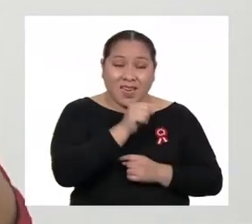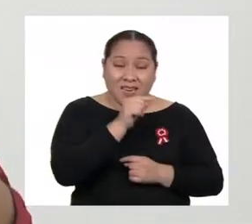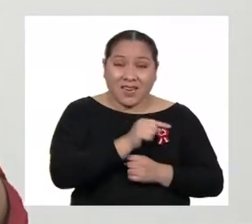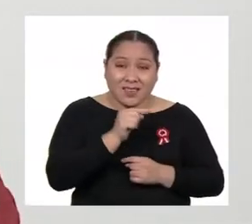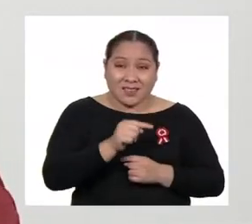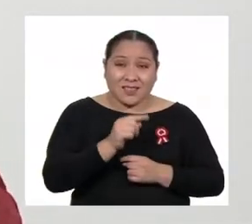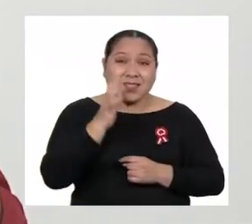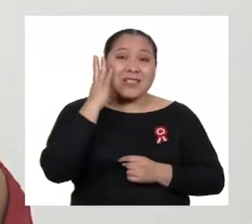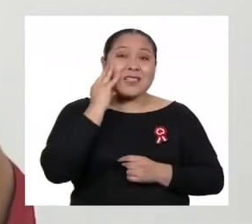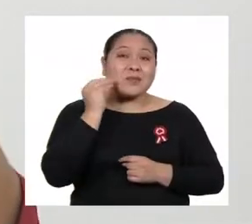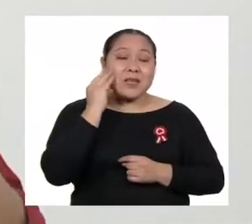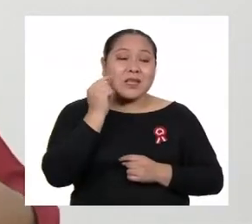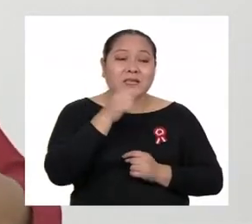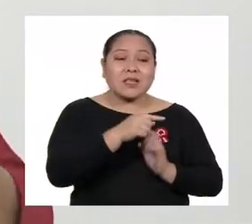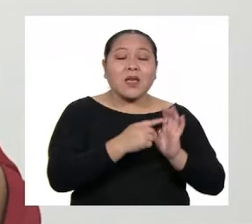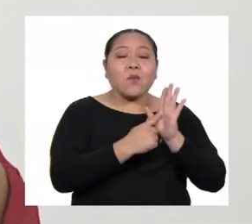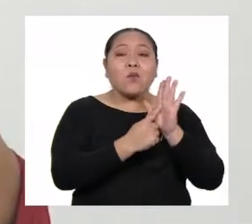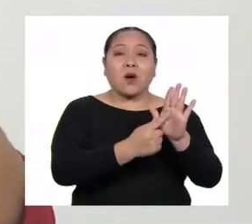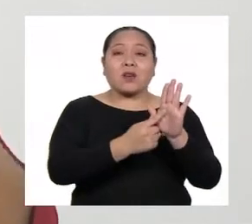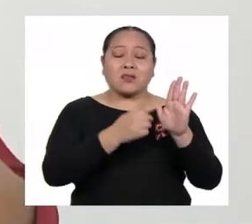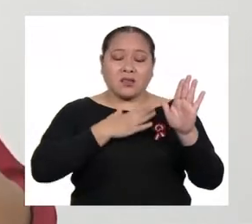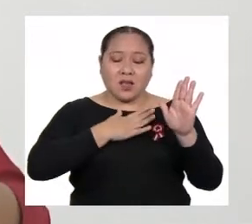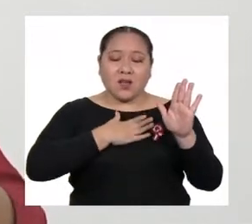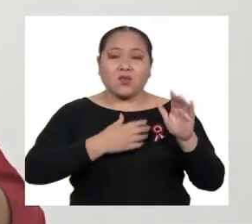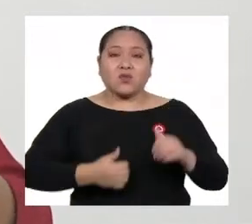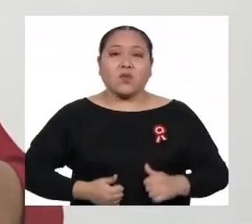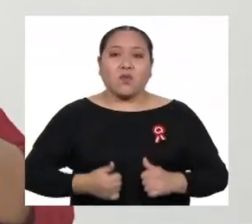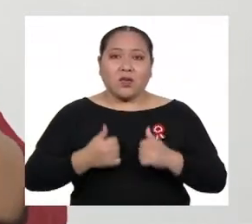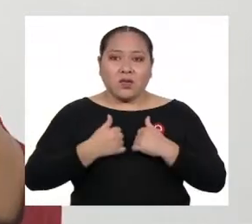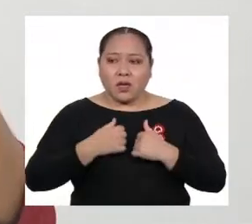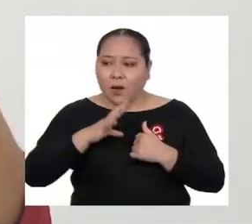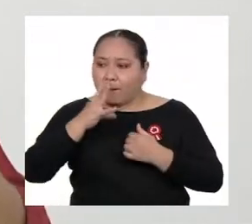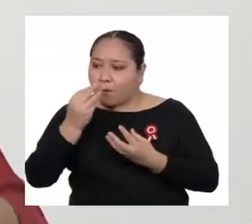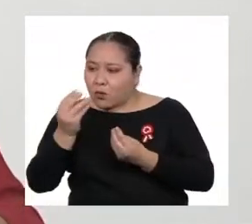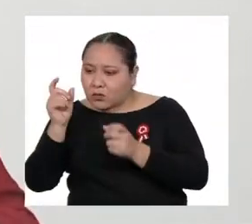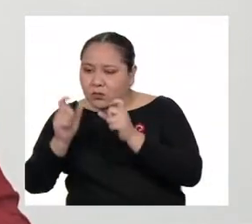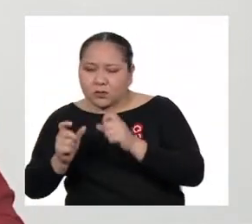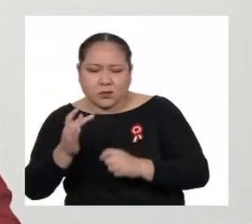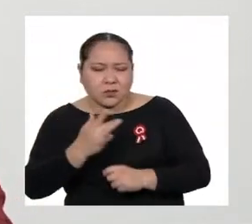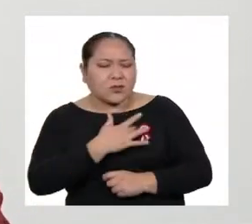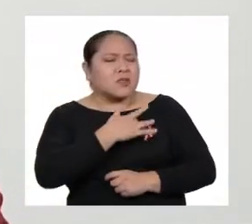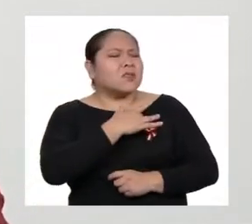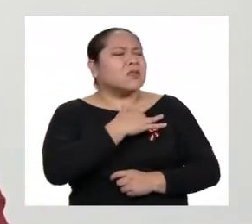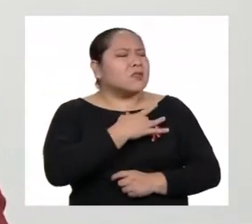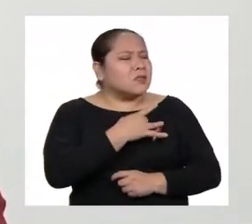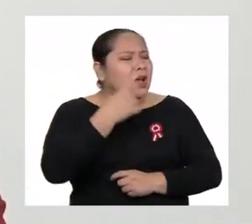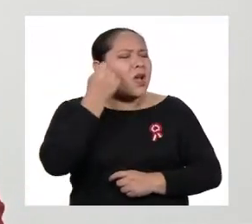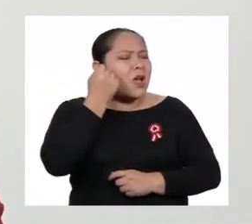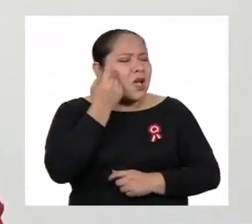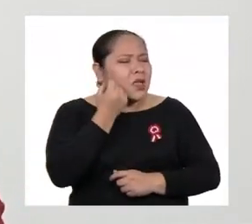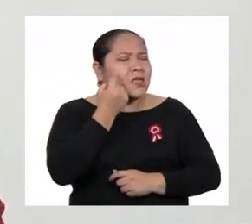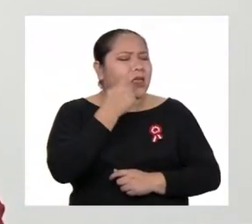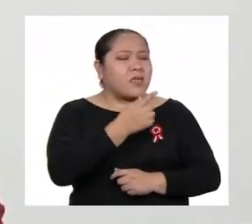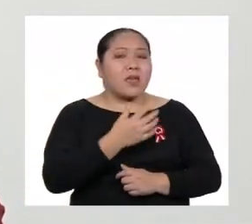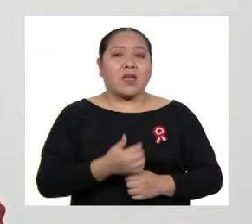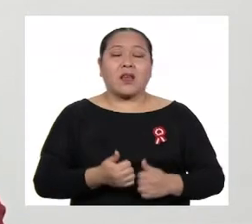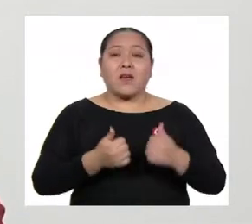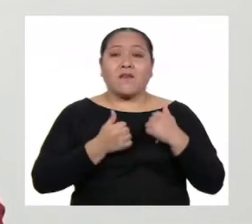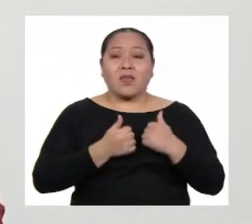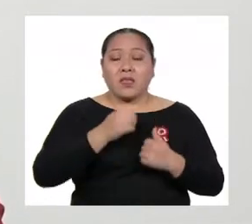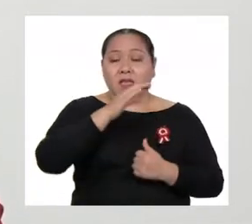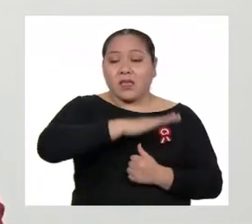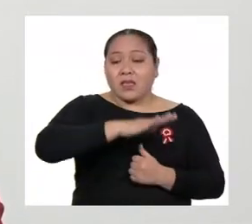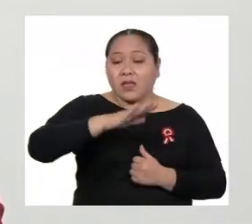que él expone sus heridas que muchos podemos sensibilizarnos sobre la situación de las niñas